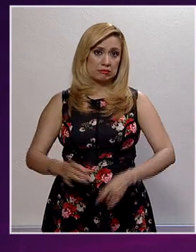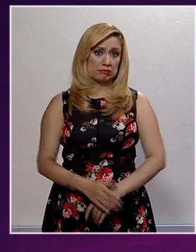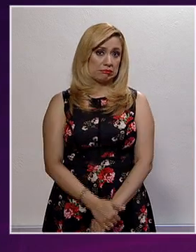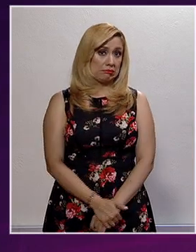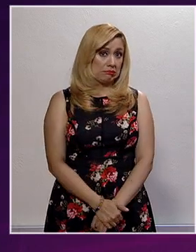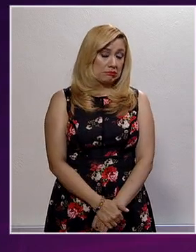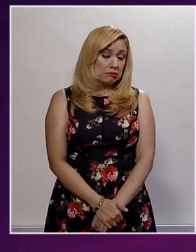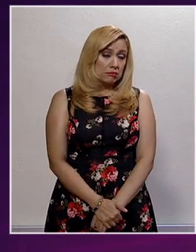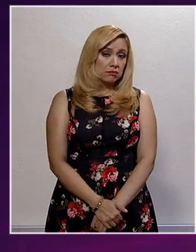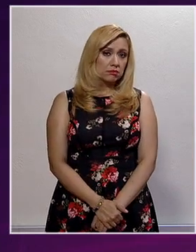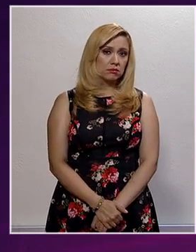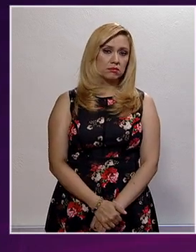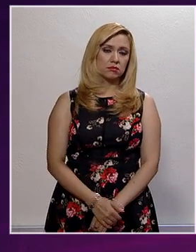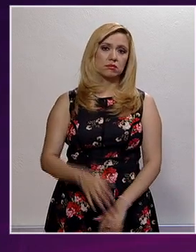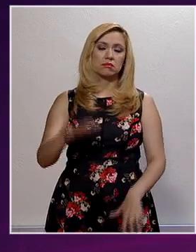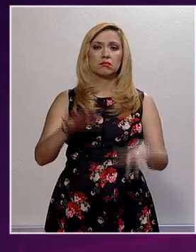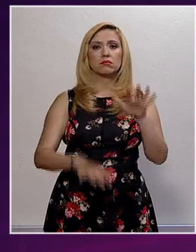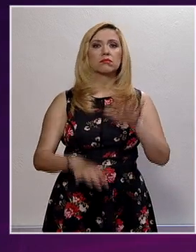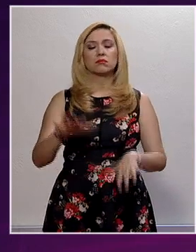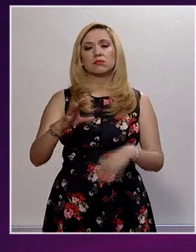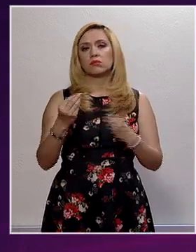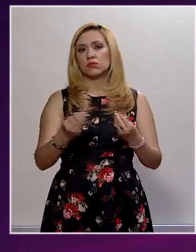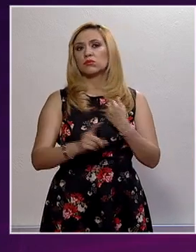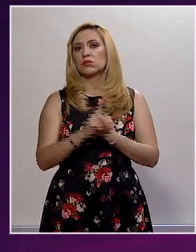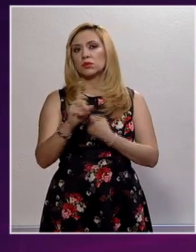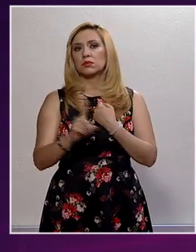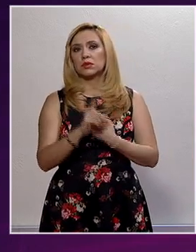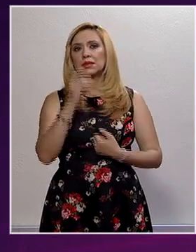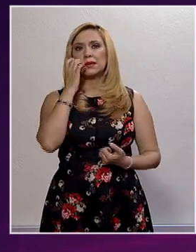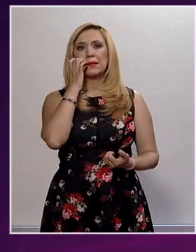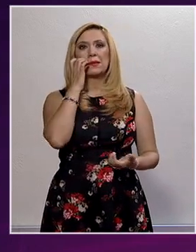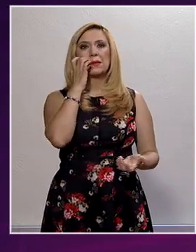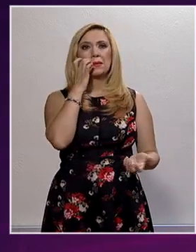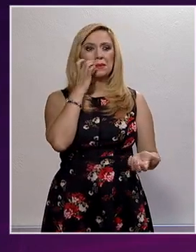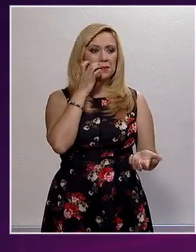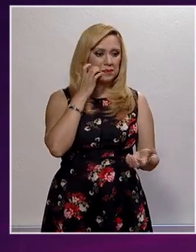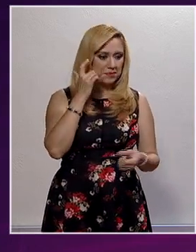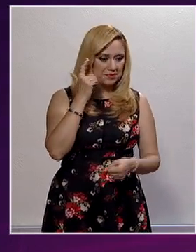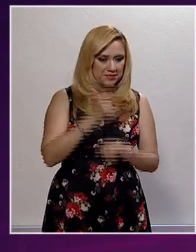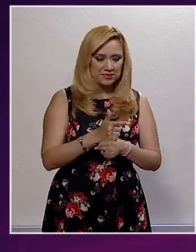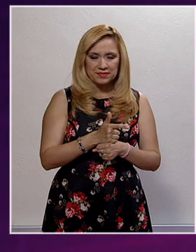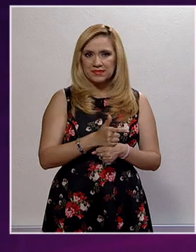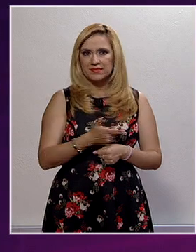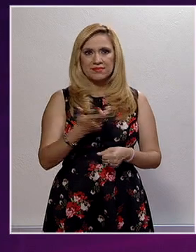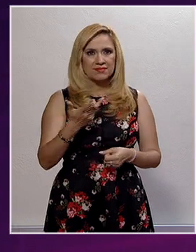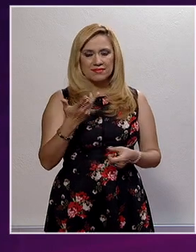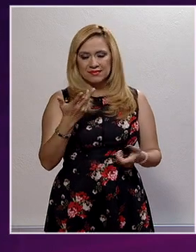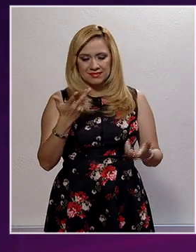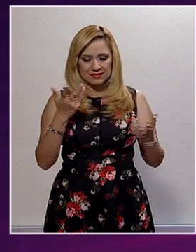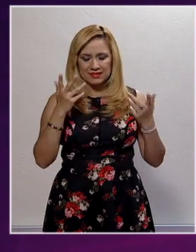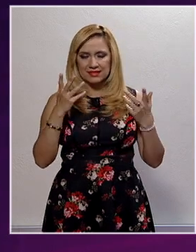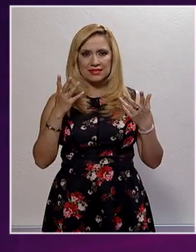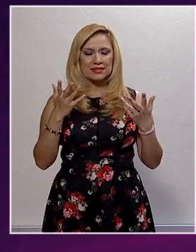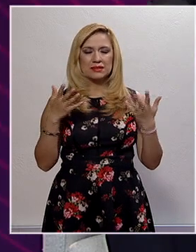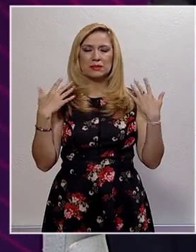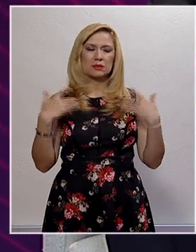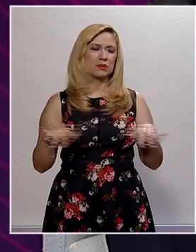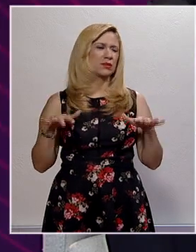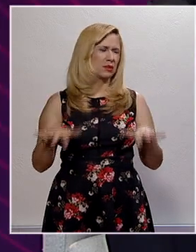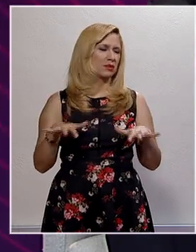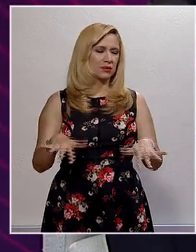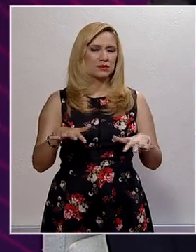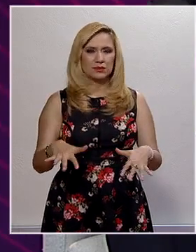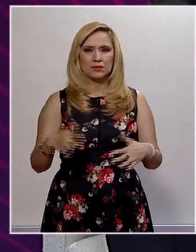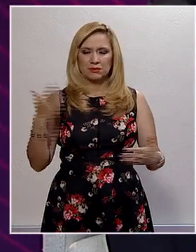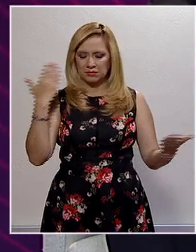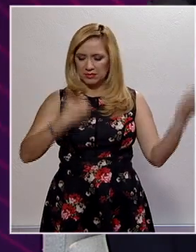Ahí ha habido problemas con la identificación de los cuerpos, porque a veces